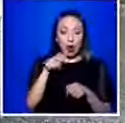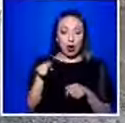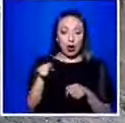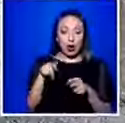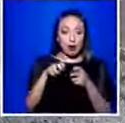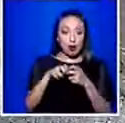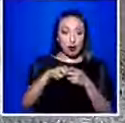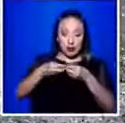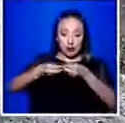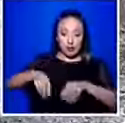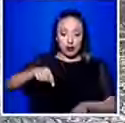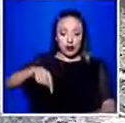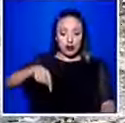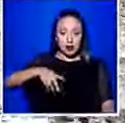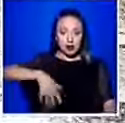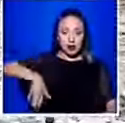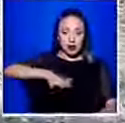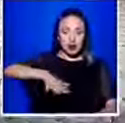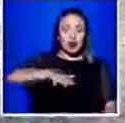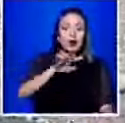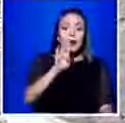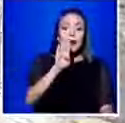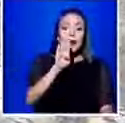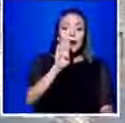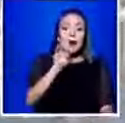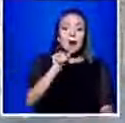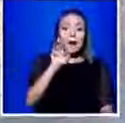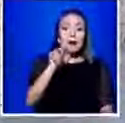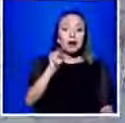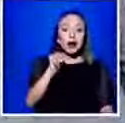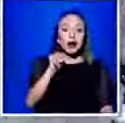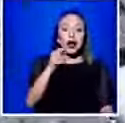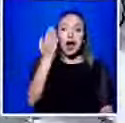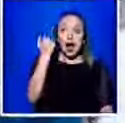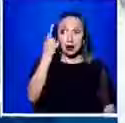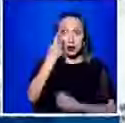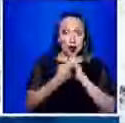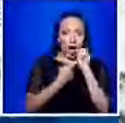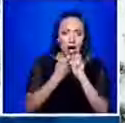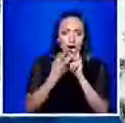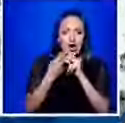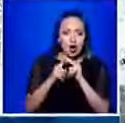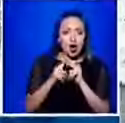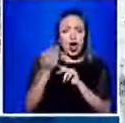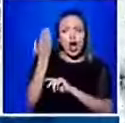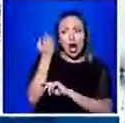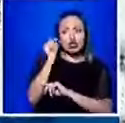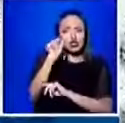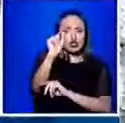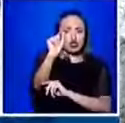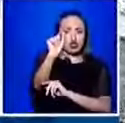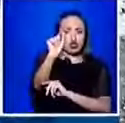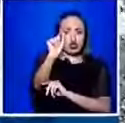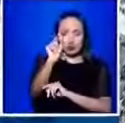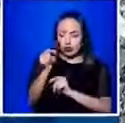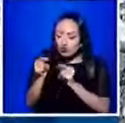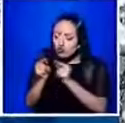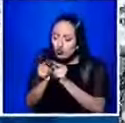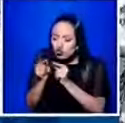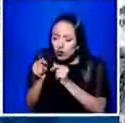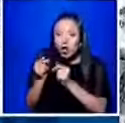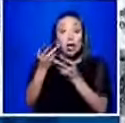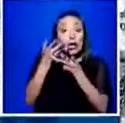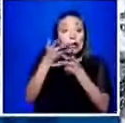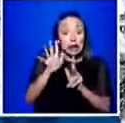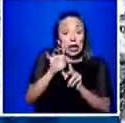en el barrio El Batán, en la calle Carlos Arroyo del Río, empezó hace más de un año. Era algo leve. La empresa